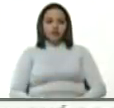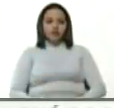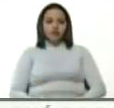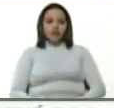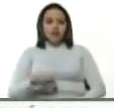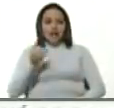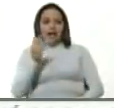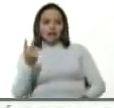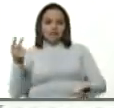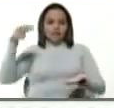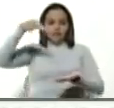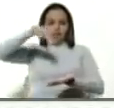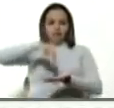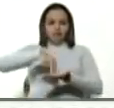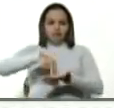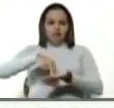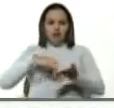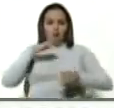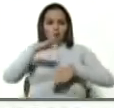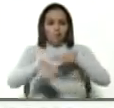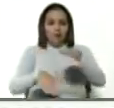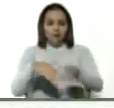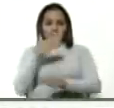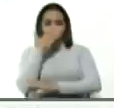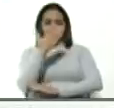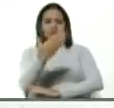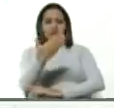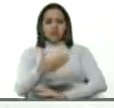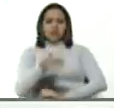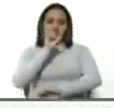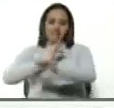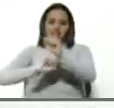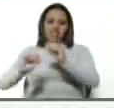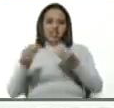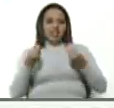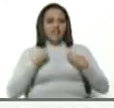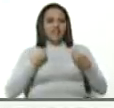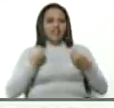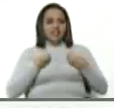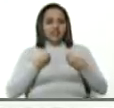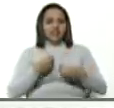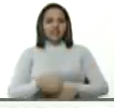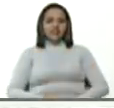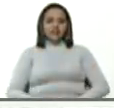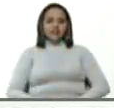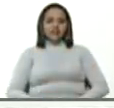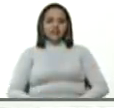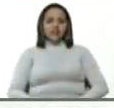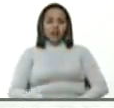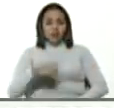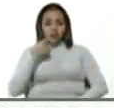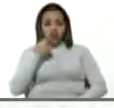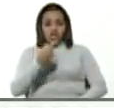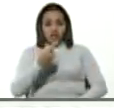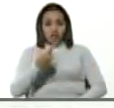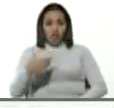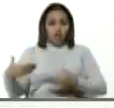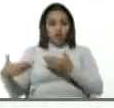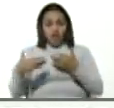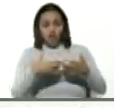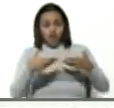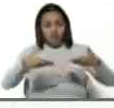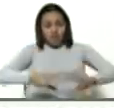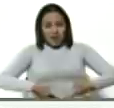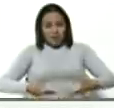de pie, da un paso al frente para defender la vida. En este caso, cuando decimos que luchamos de manera